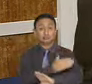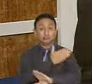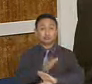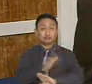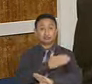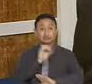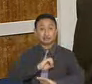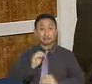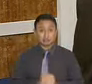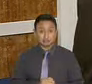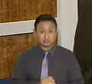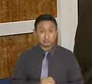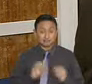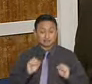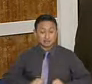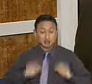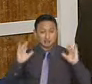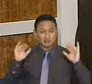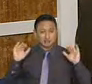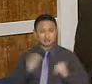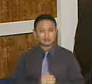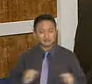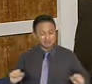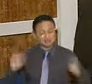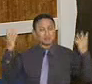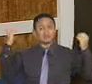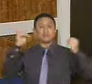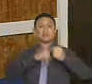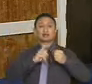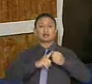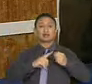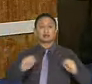me parece Nos despedimos con música gritando